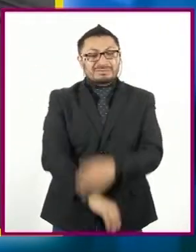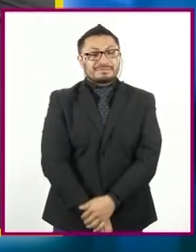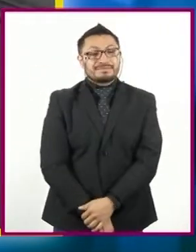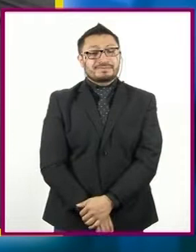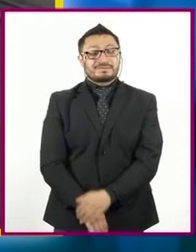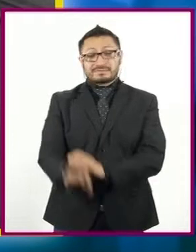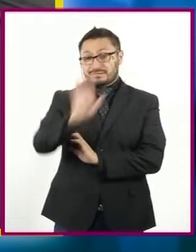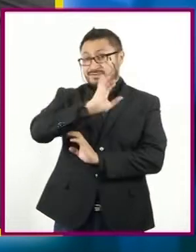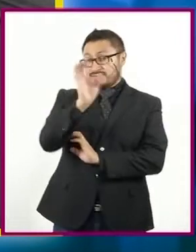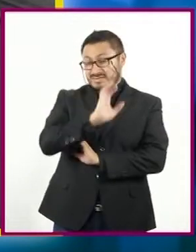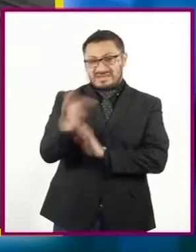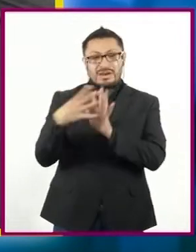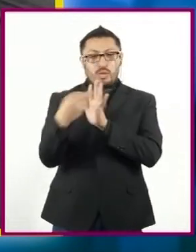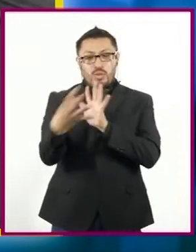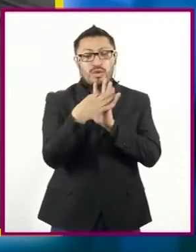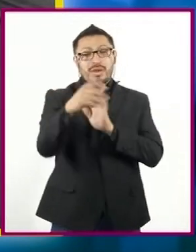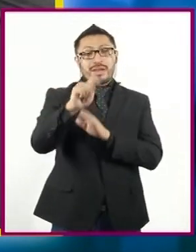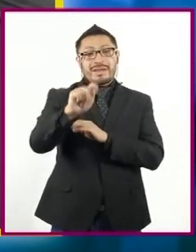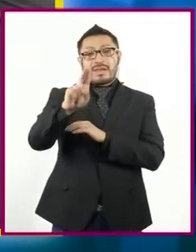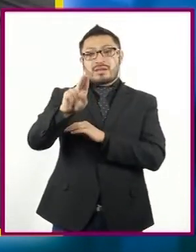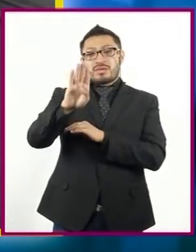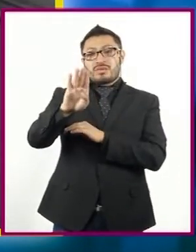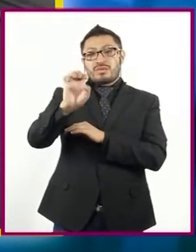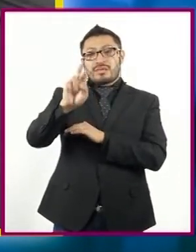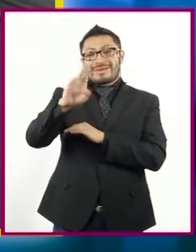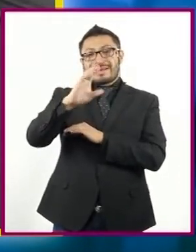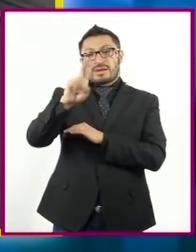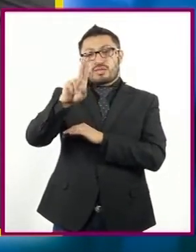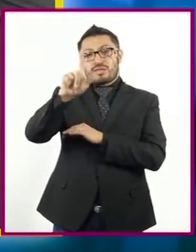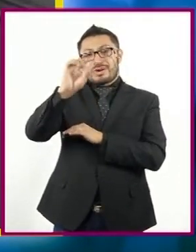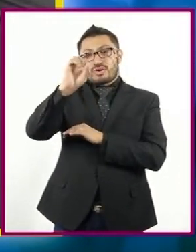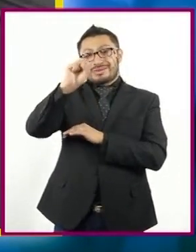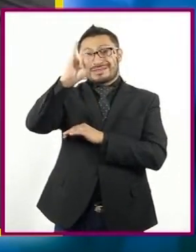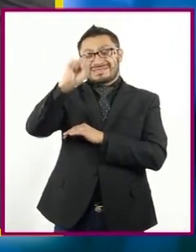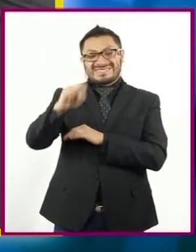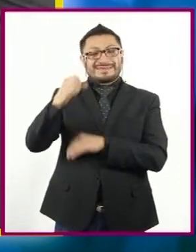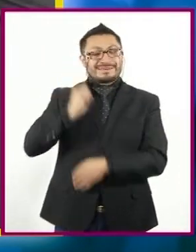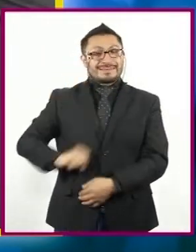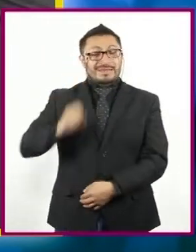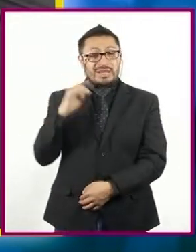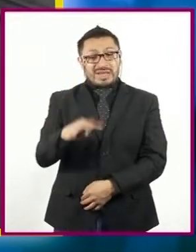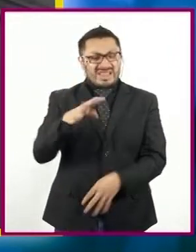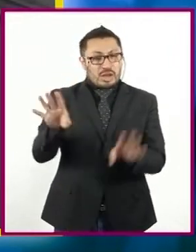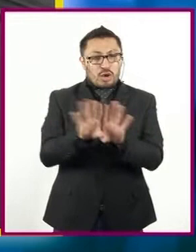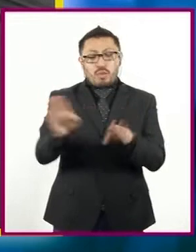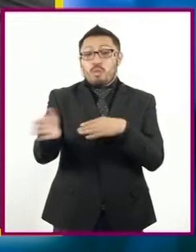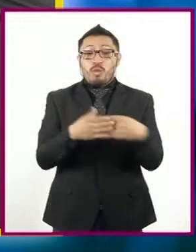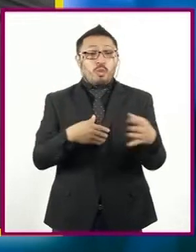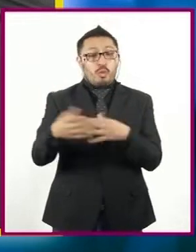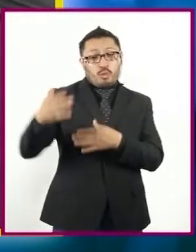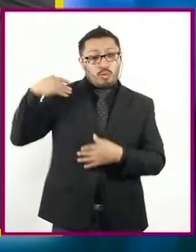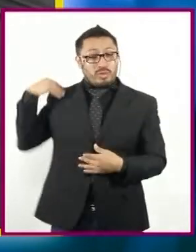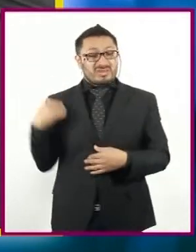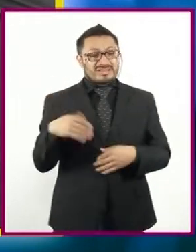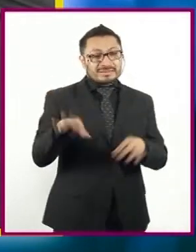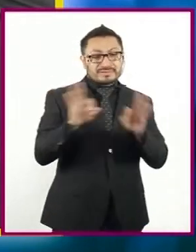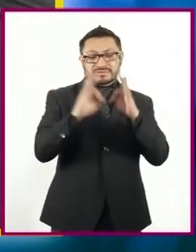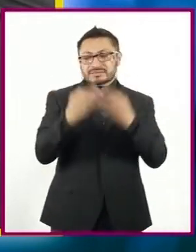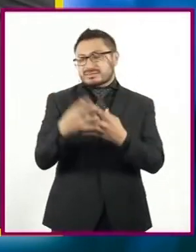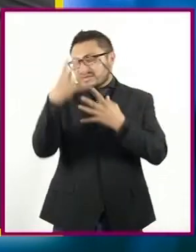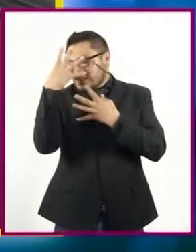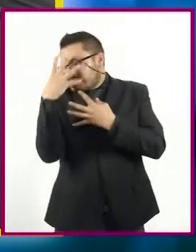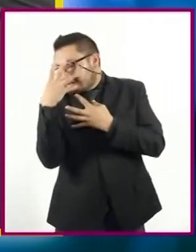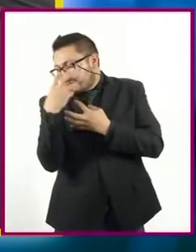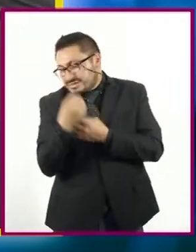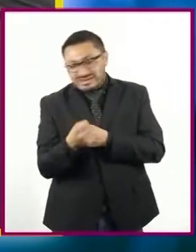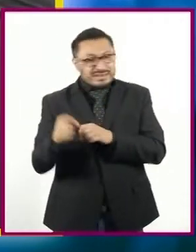Durante la epidemia de tuberculosis del siglo XIX, se generó toda una moda en la que el aspecto lánguido, la melancolía